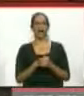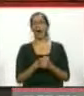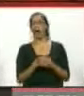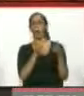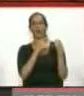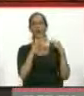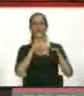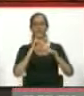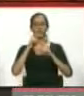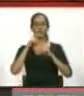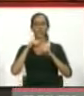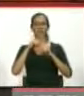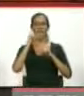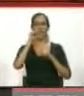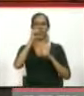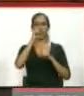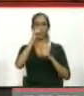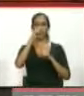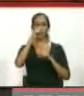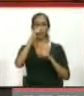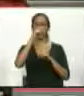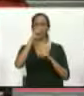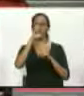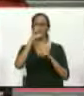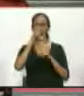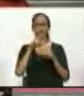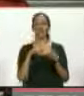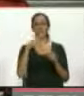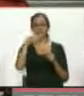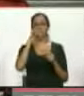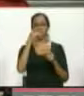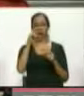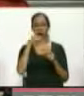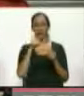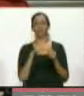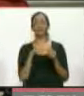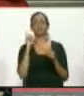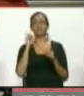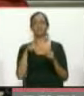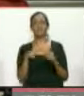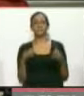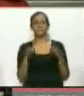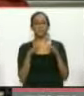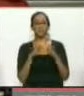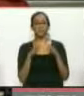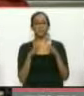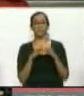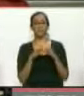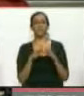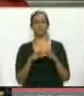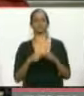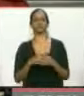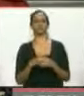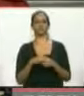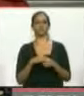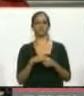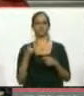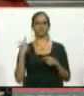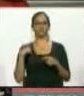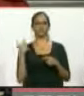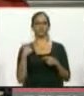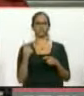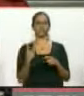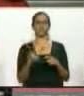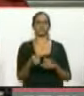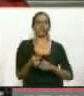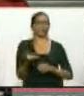de todos de de unos sectores que se han encargado y que además de una especie de